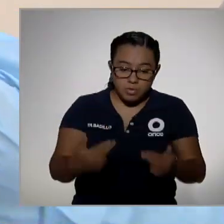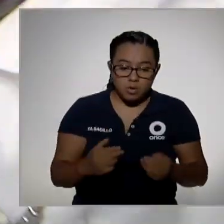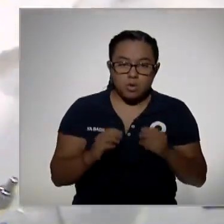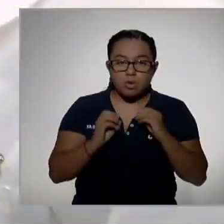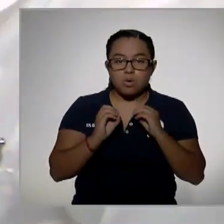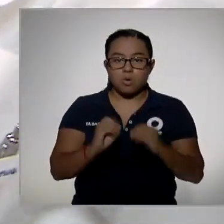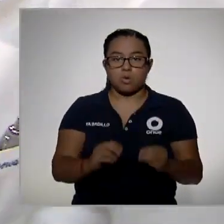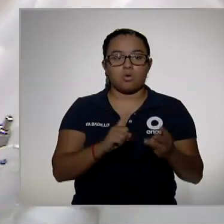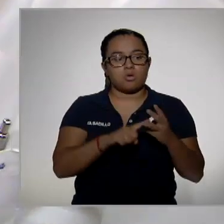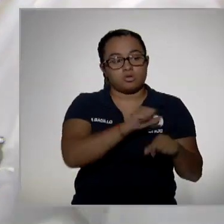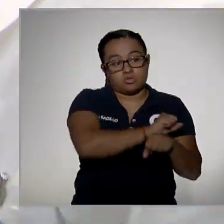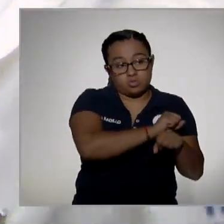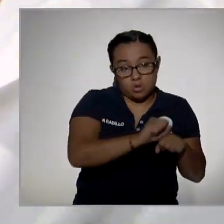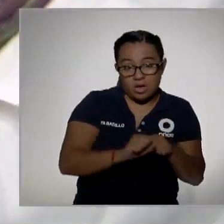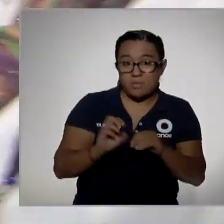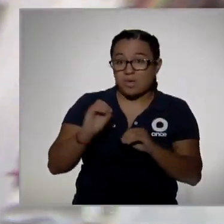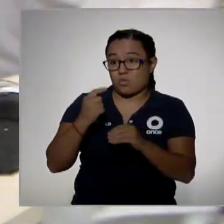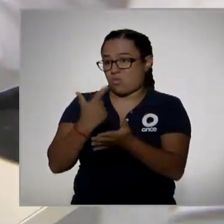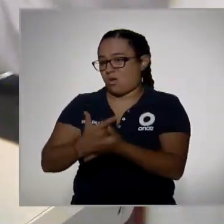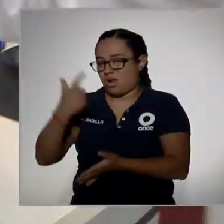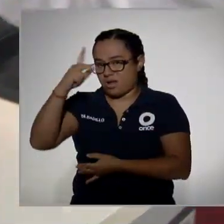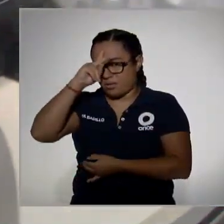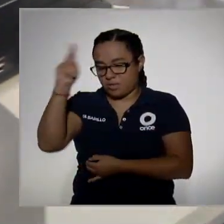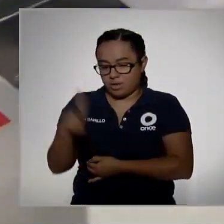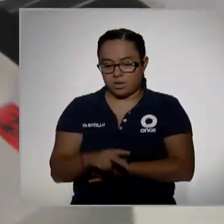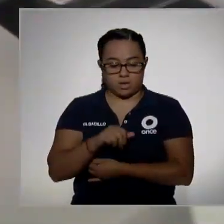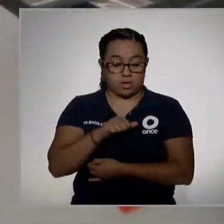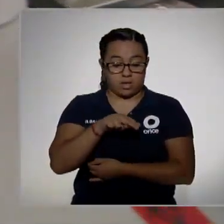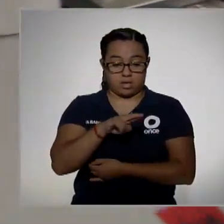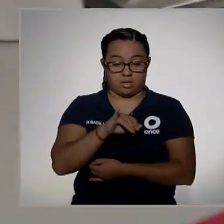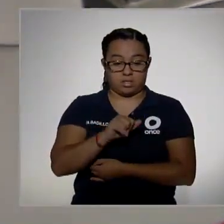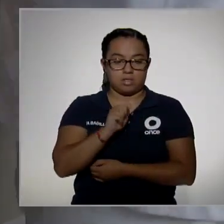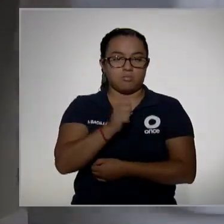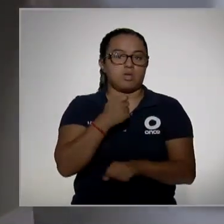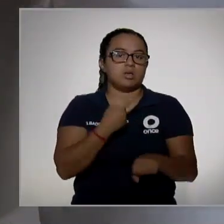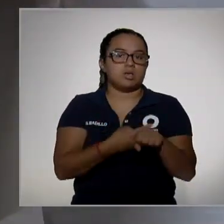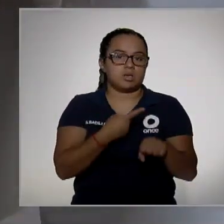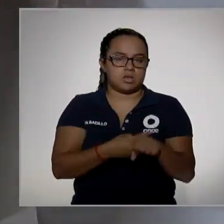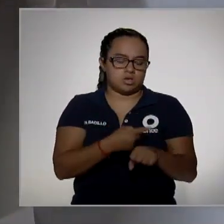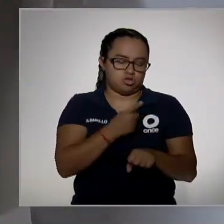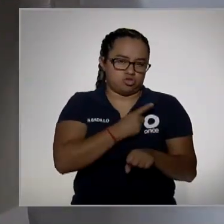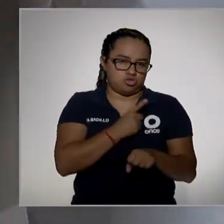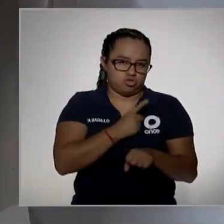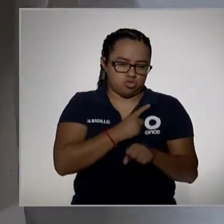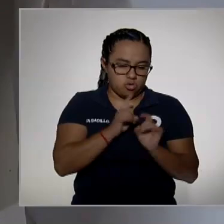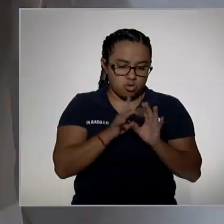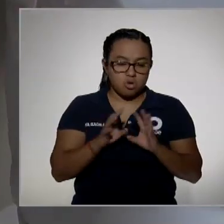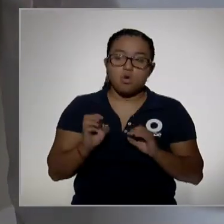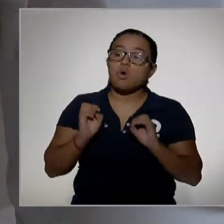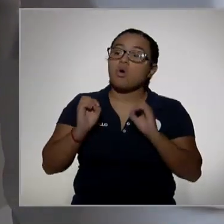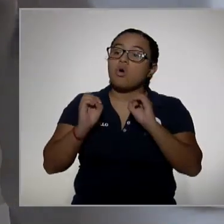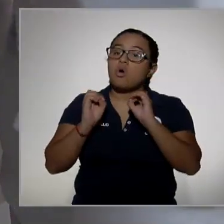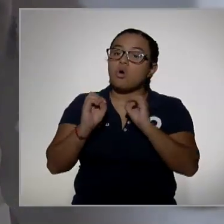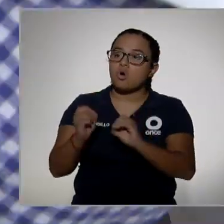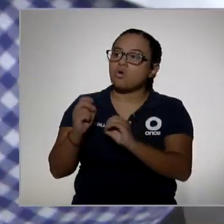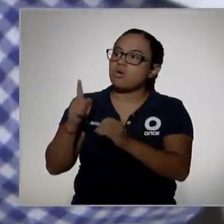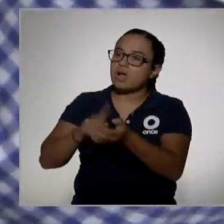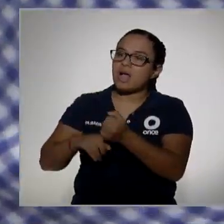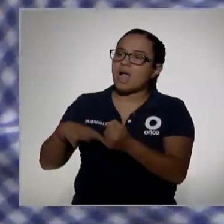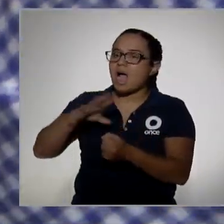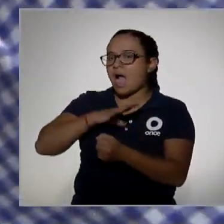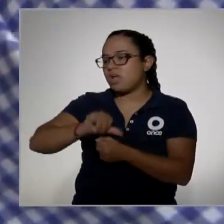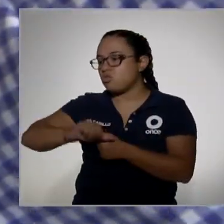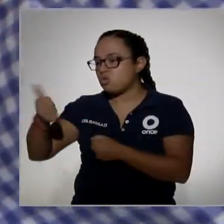desde leves hasta graves la anemia puede ser una enfermedad por sí misma o puede ser consecuencia o signo de una enfermedad